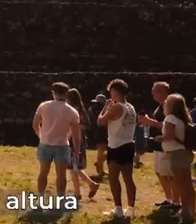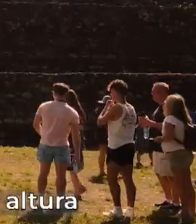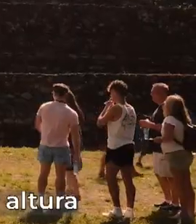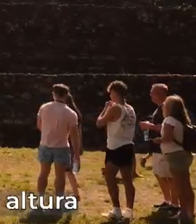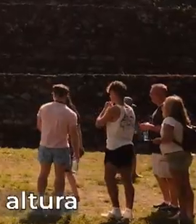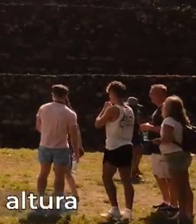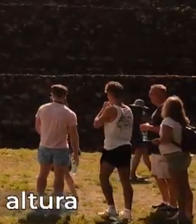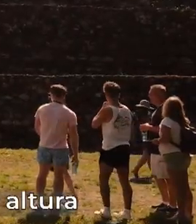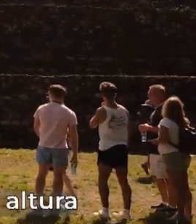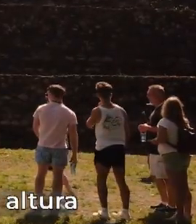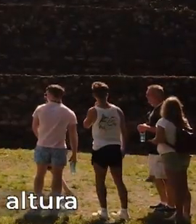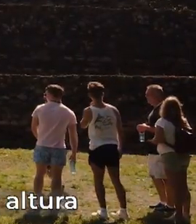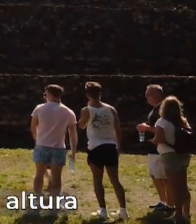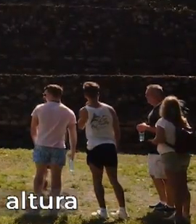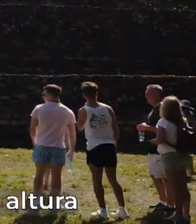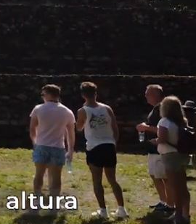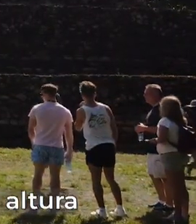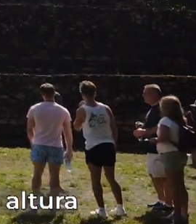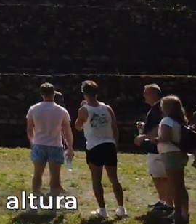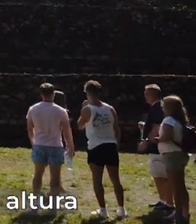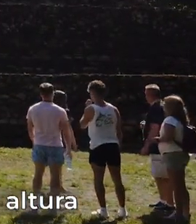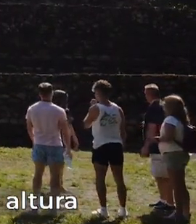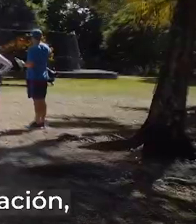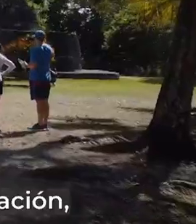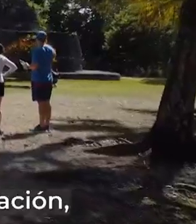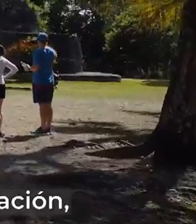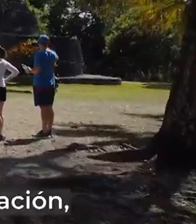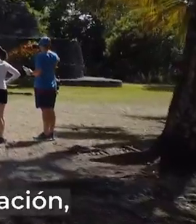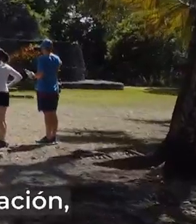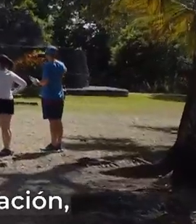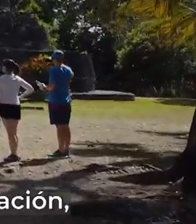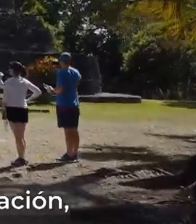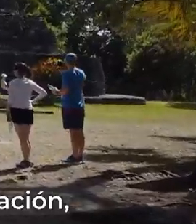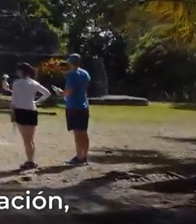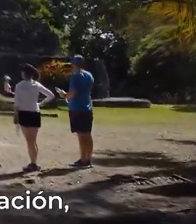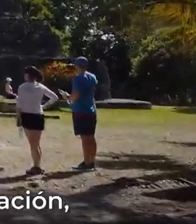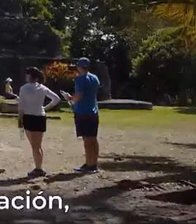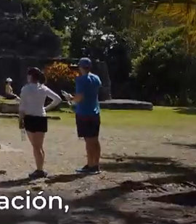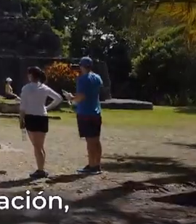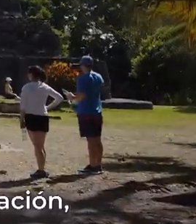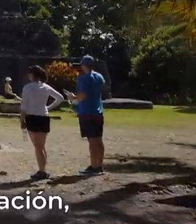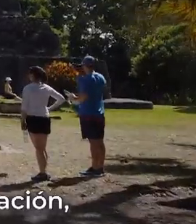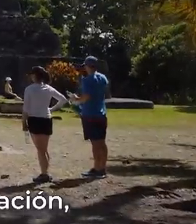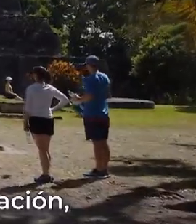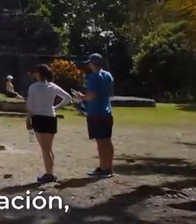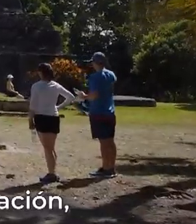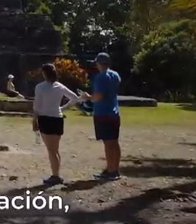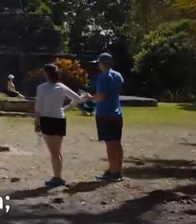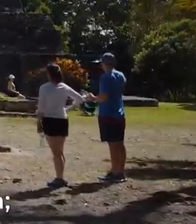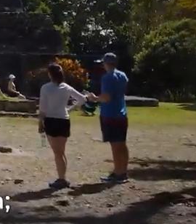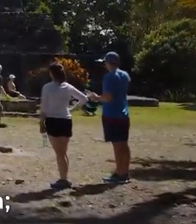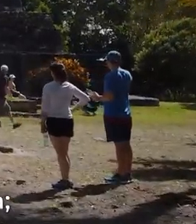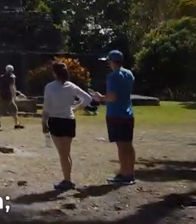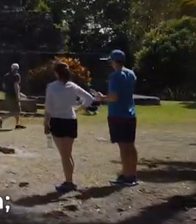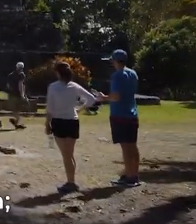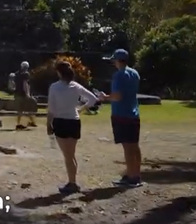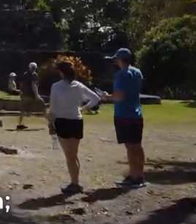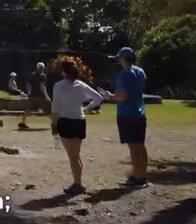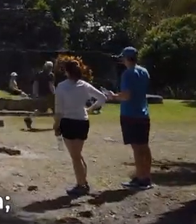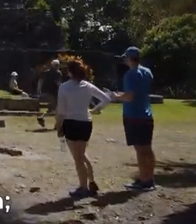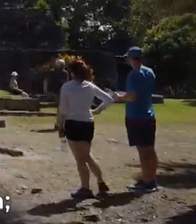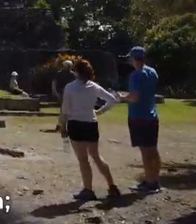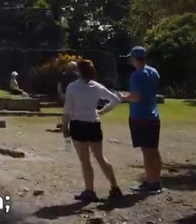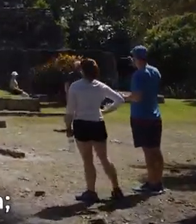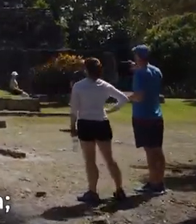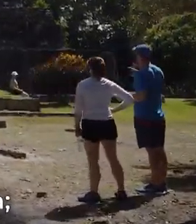Es de observarse que los edificios de mayor altura corresponden al segundo periodo de ocupación, entre los siglos XIII